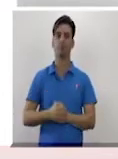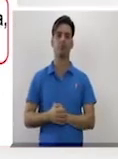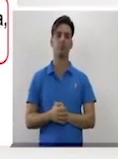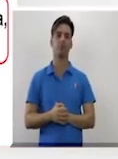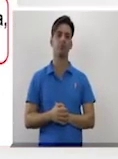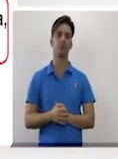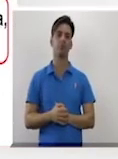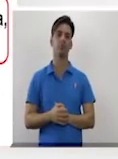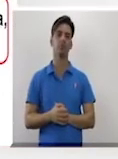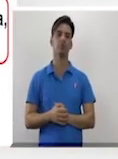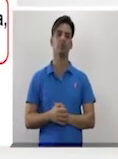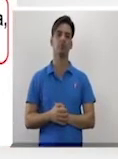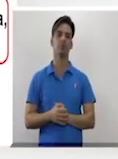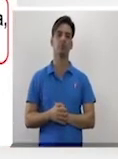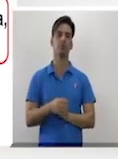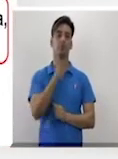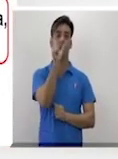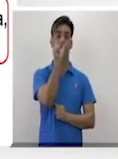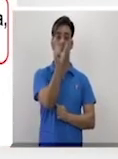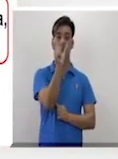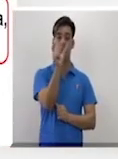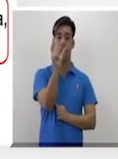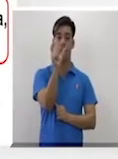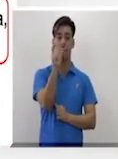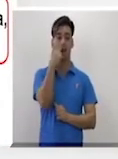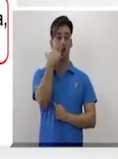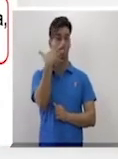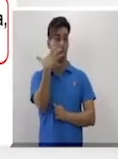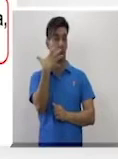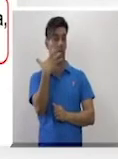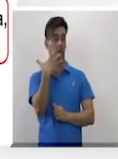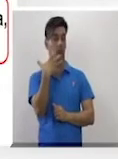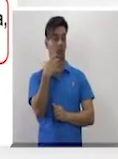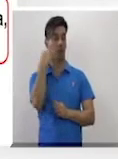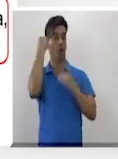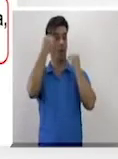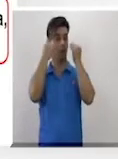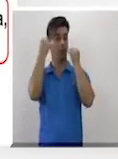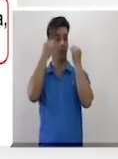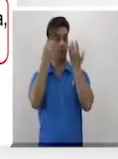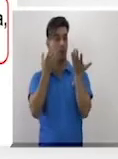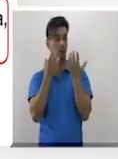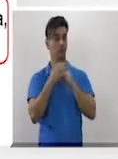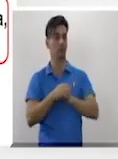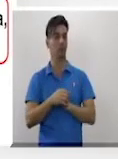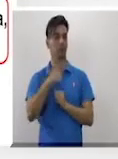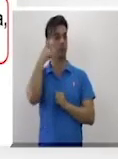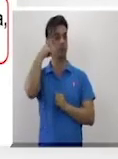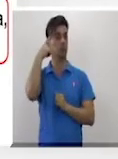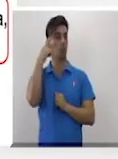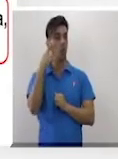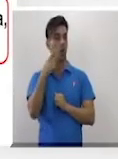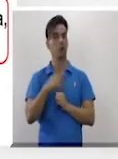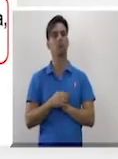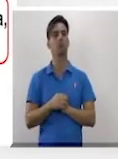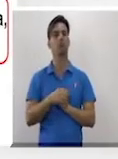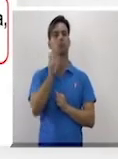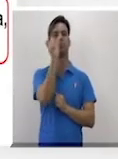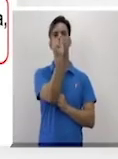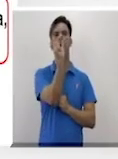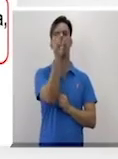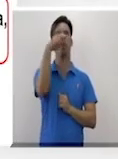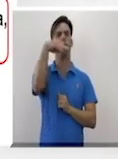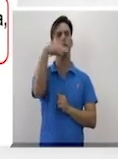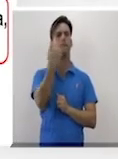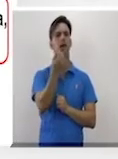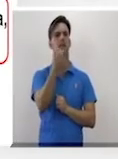Vamos a analizar las palabras clave. Ahorita les decía, la palabra maciza. ¿Saben lo que significa? Cuando lo buscan